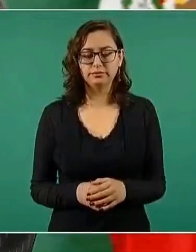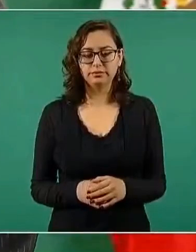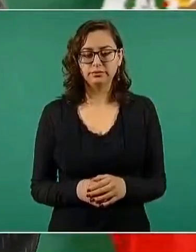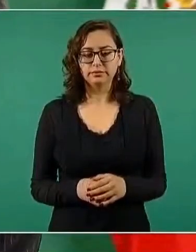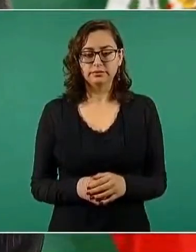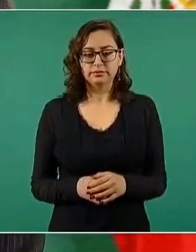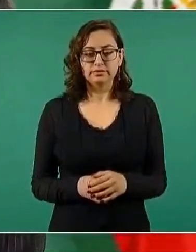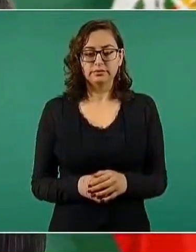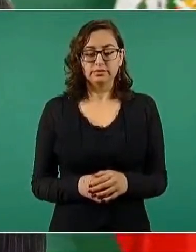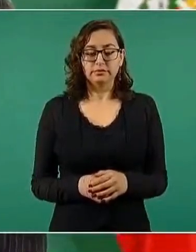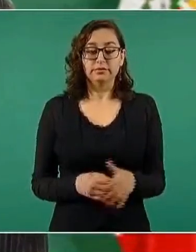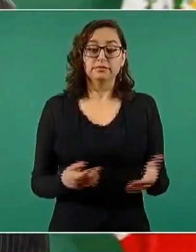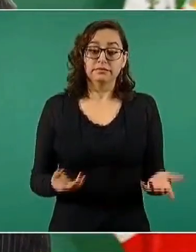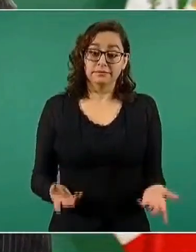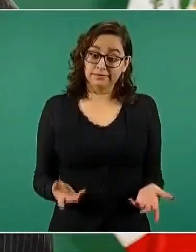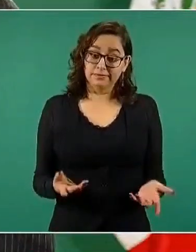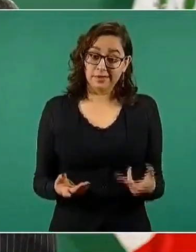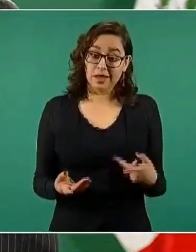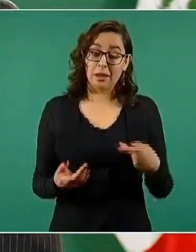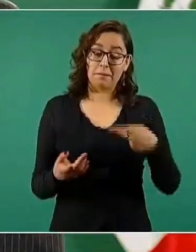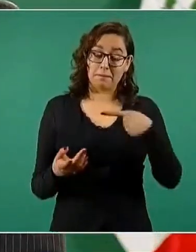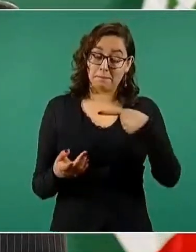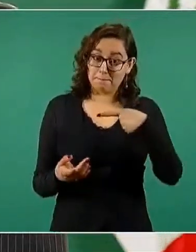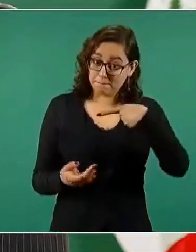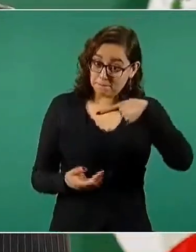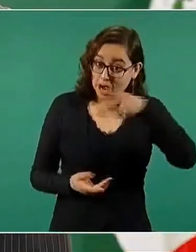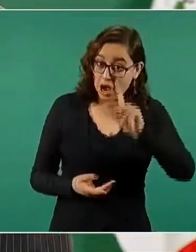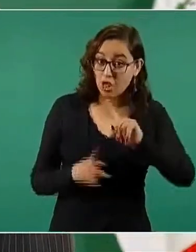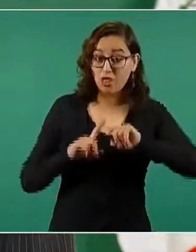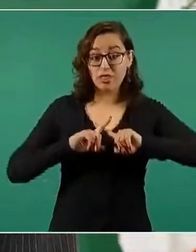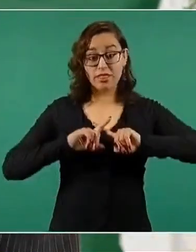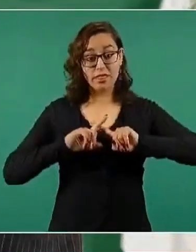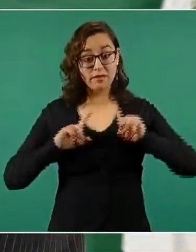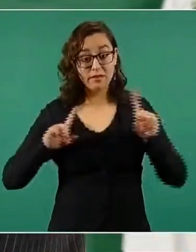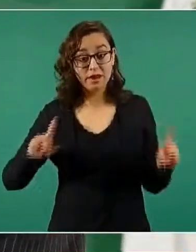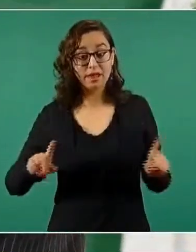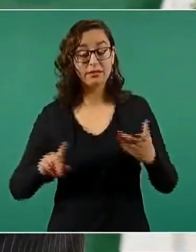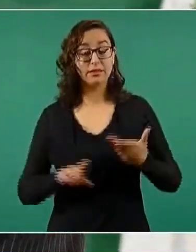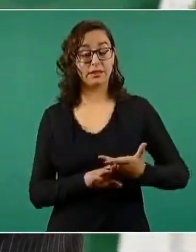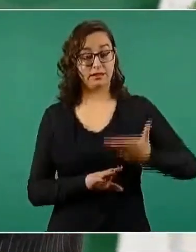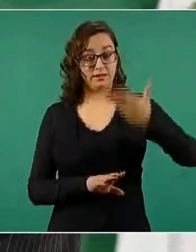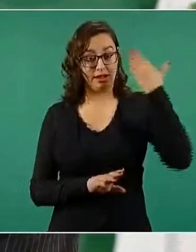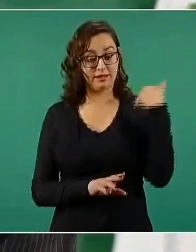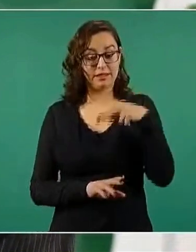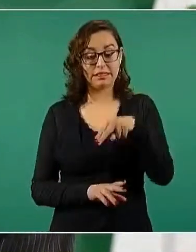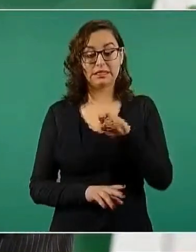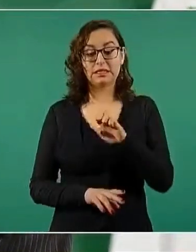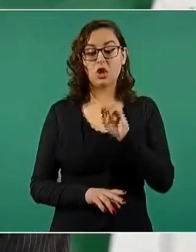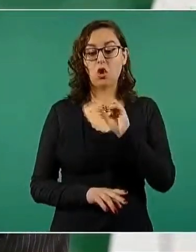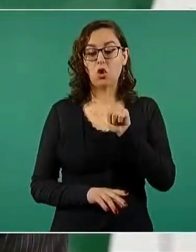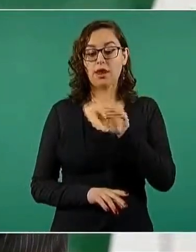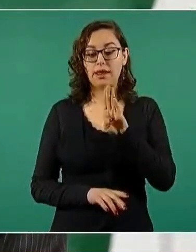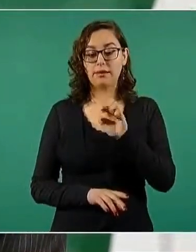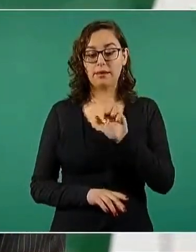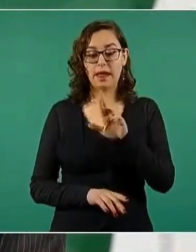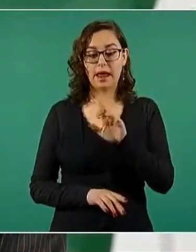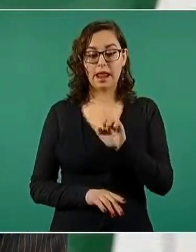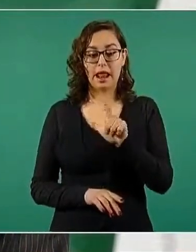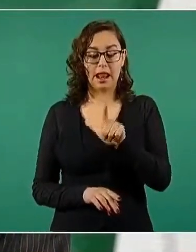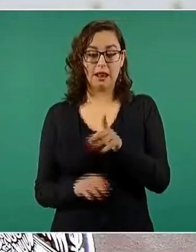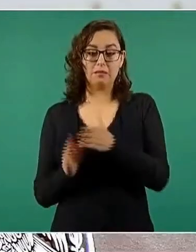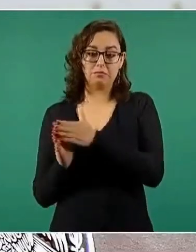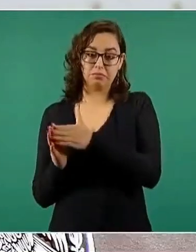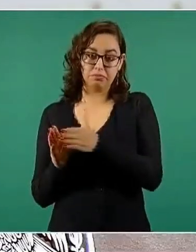y se puso de moda durante el periodo neoliberal, es de que se endeudaban los estados